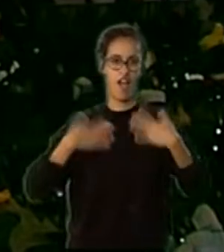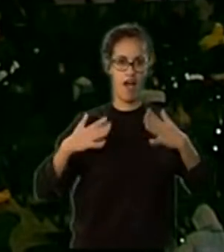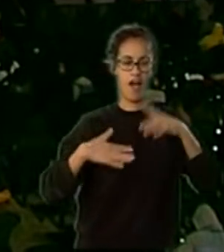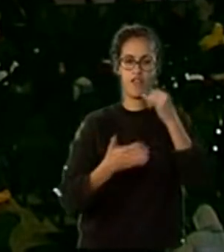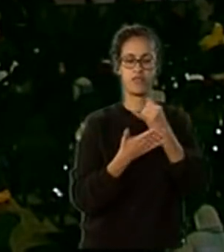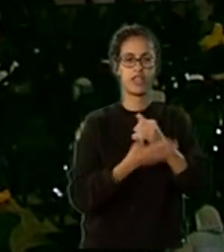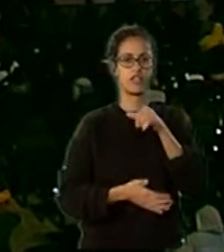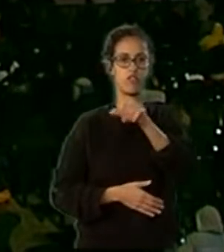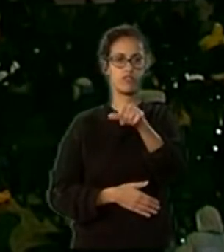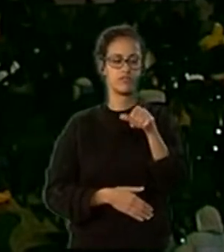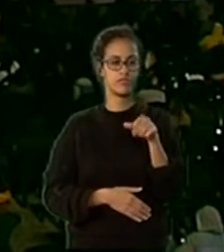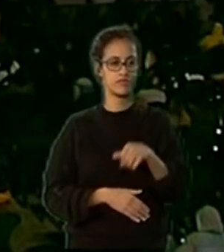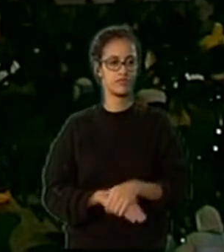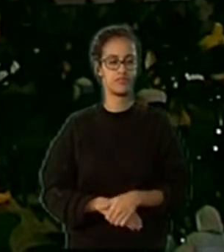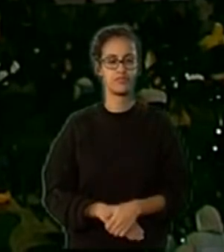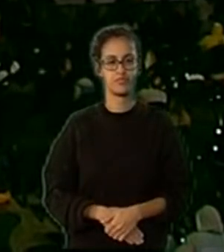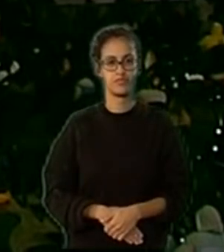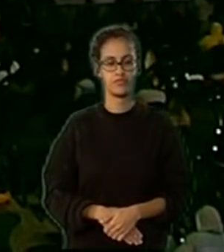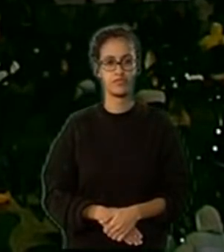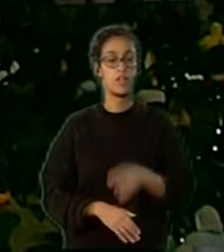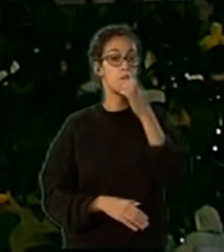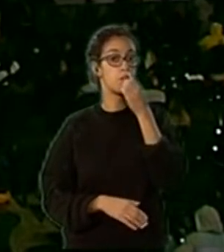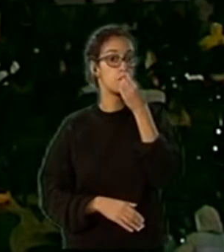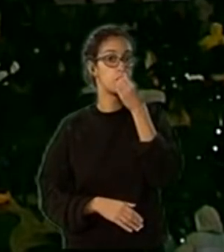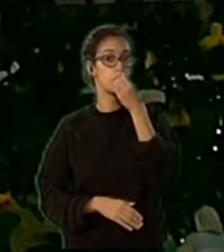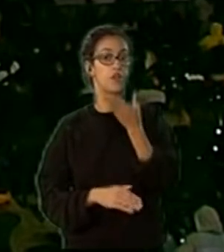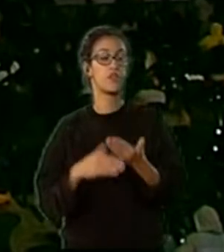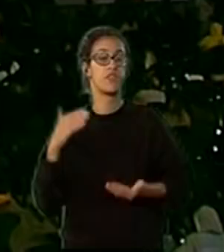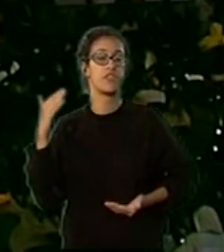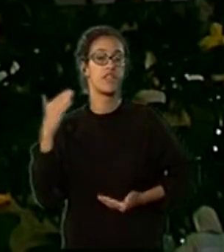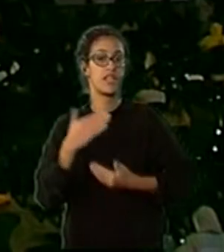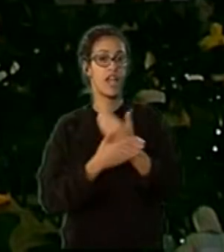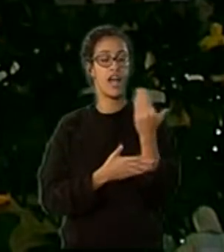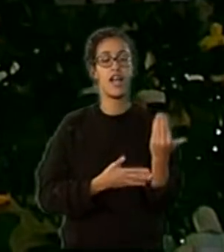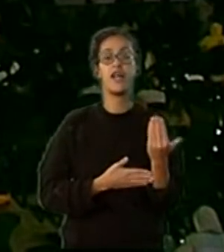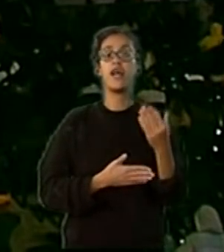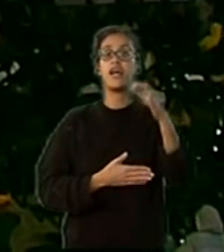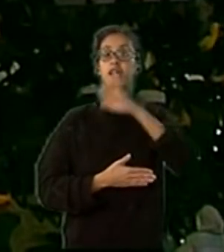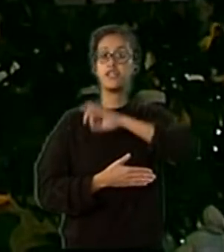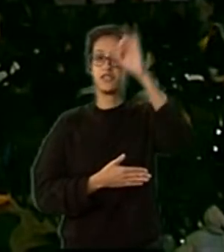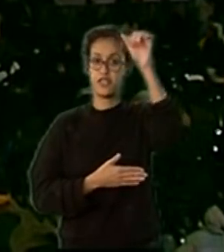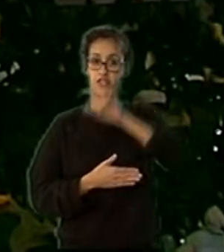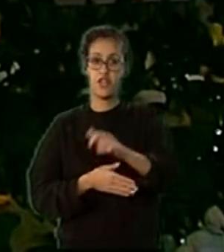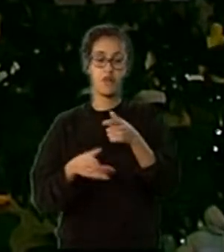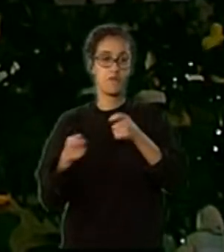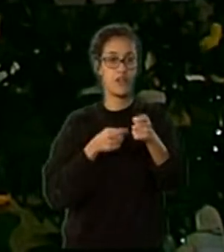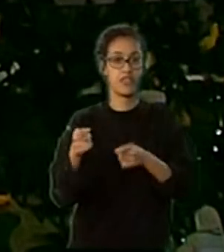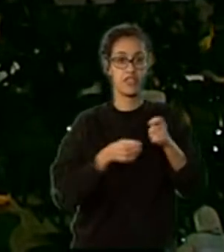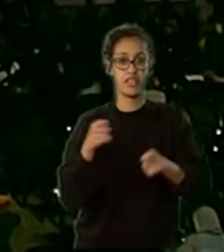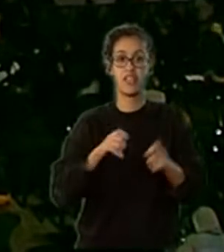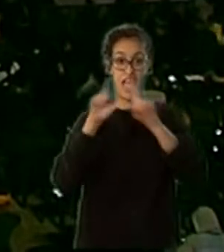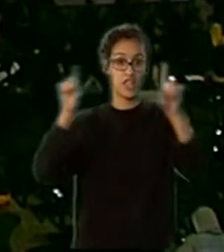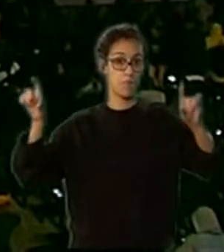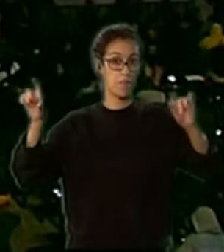din. Din, don, din. Buenos días, señores clientes. Le informamos que el Primar está abierto. Estaremos muy gustosos de atenderle.